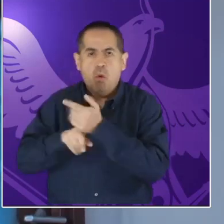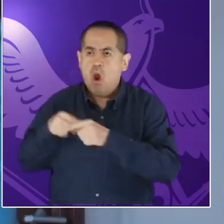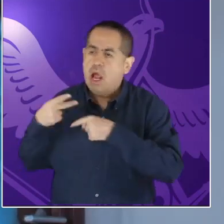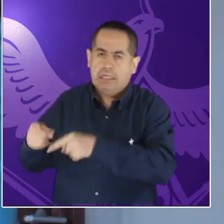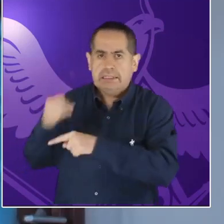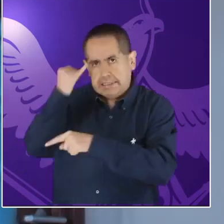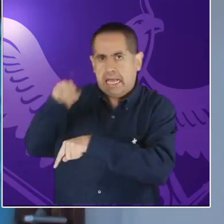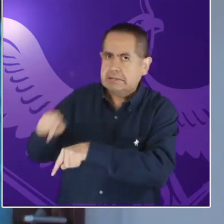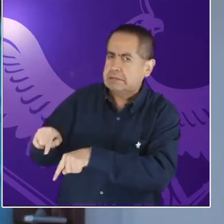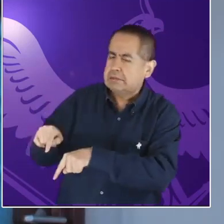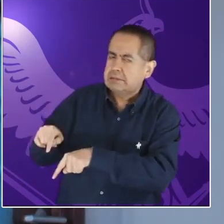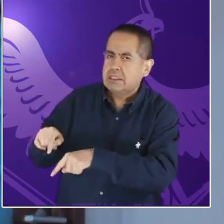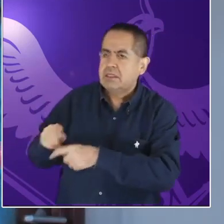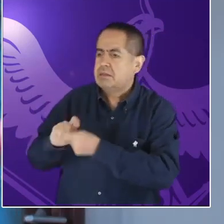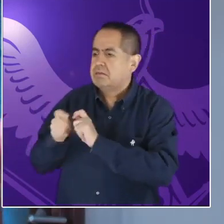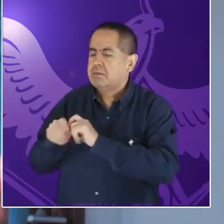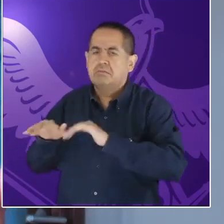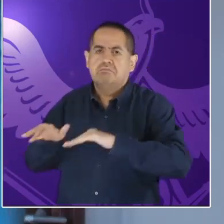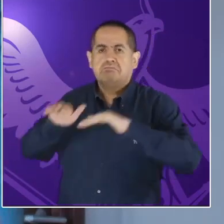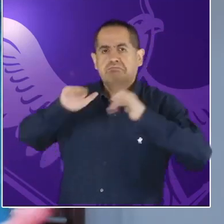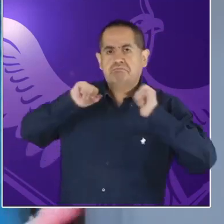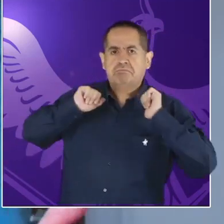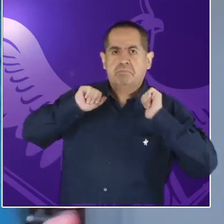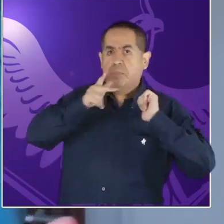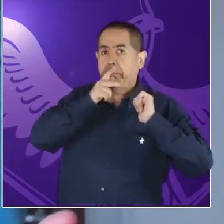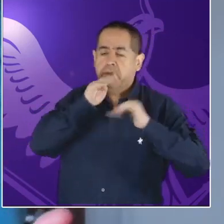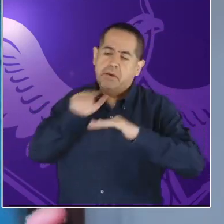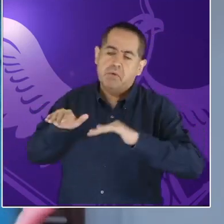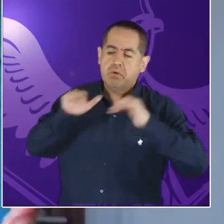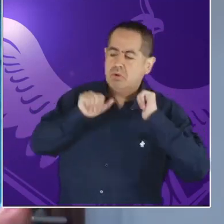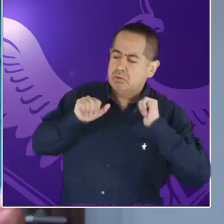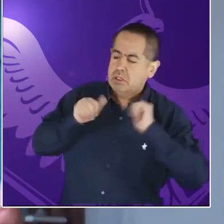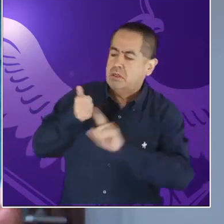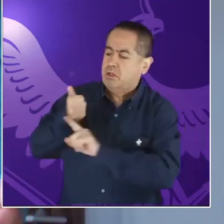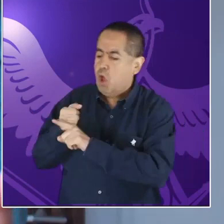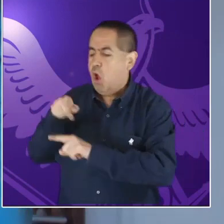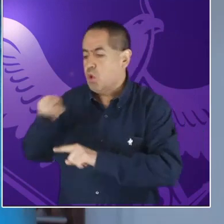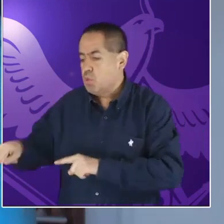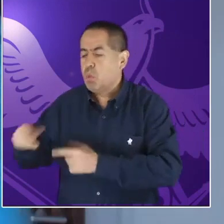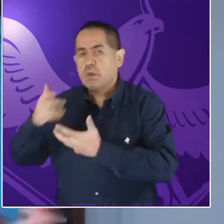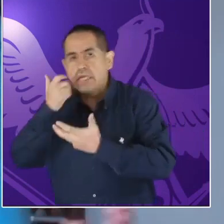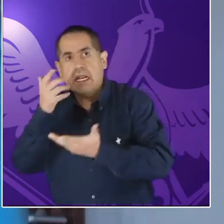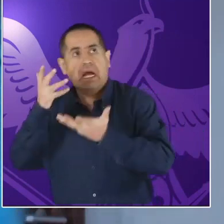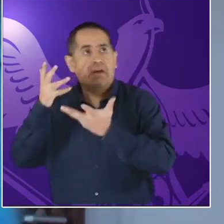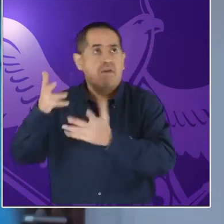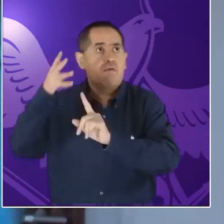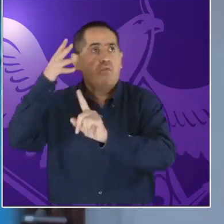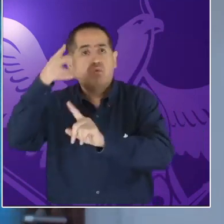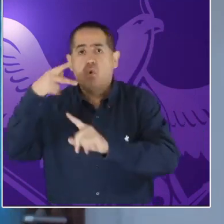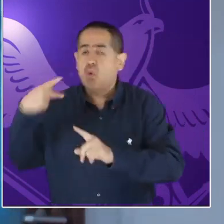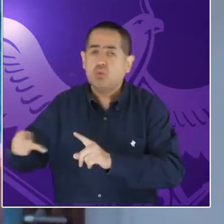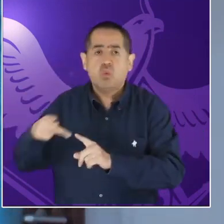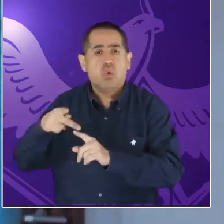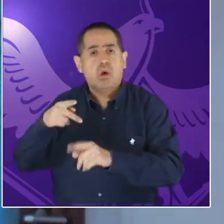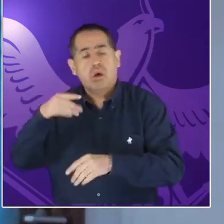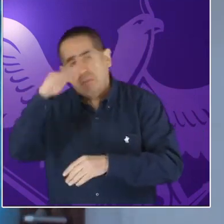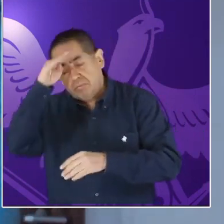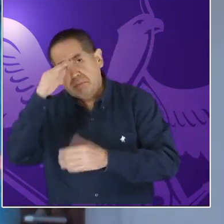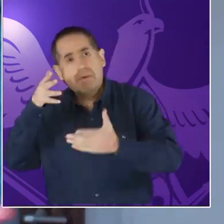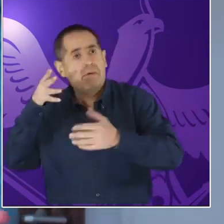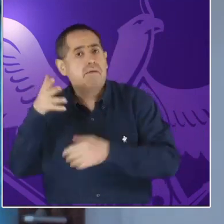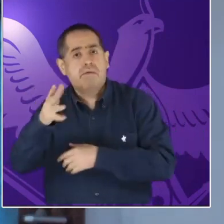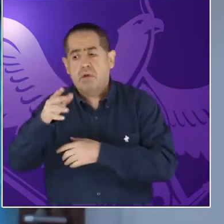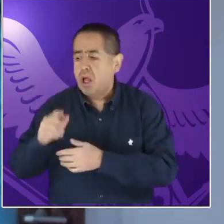a sus bienes, va replegándose, va cediendo para otorgarle más espacio, ¿verdad?, a los deseos, a